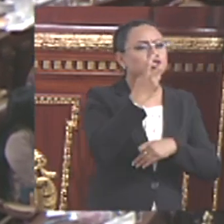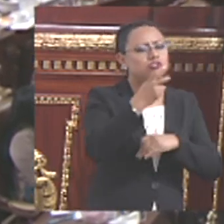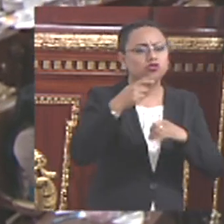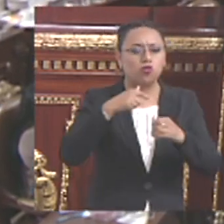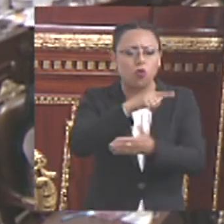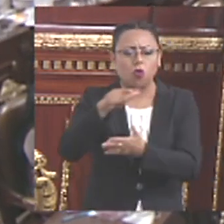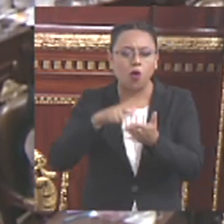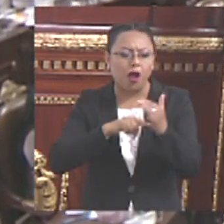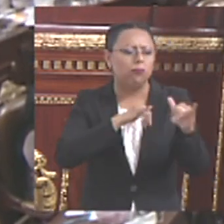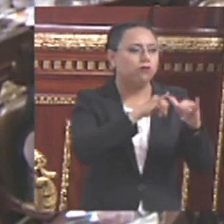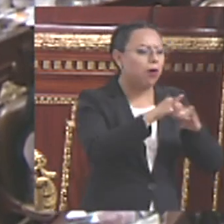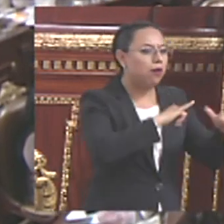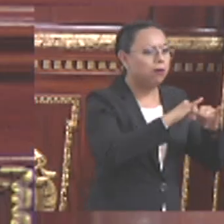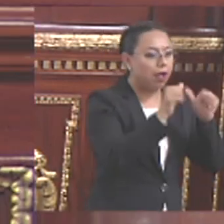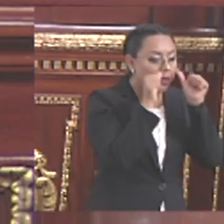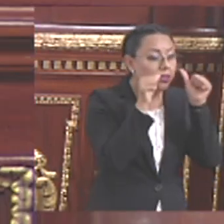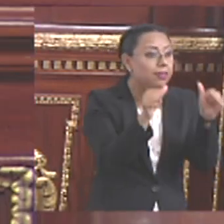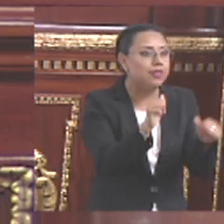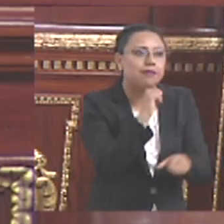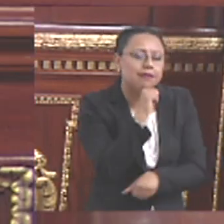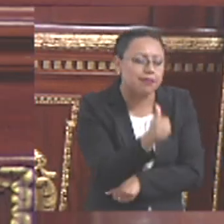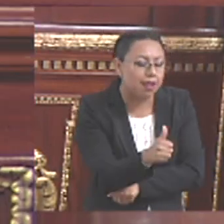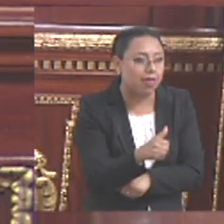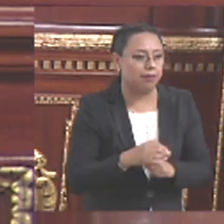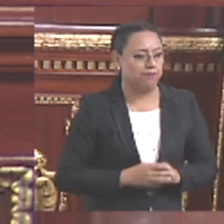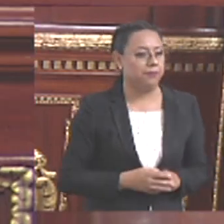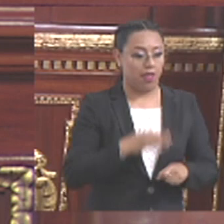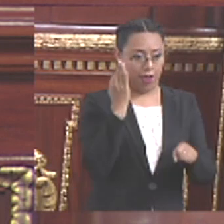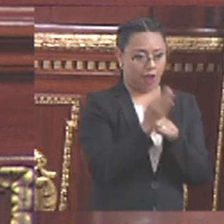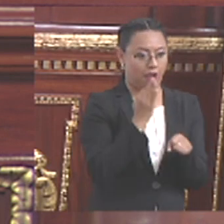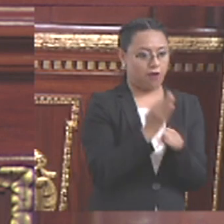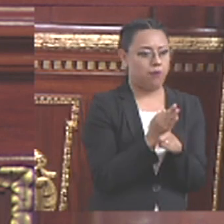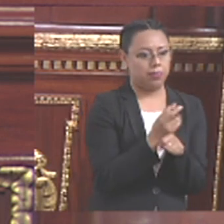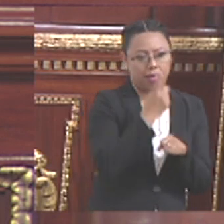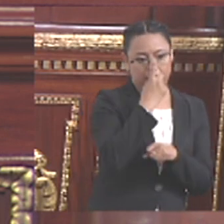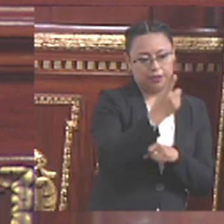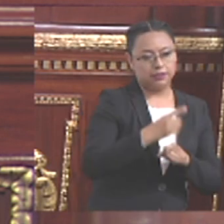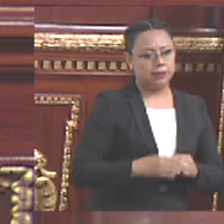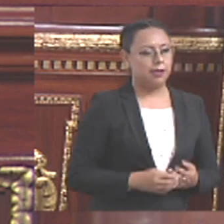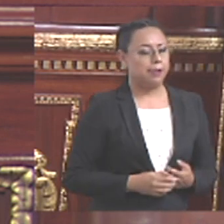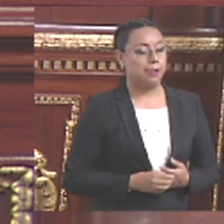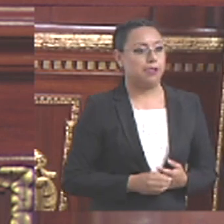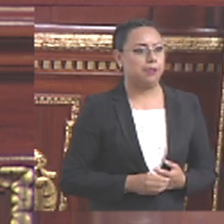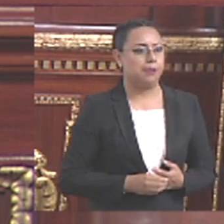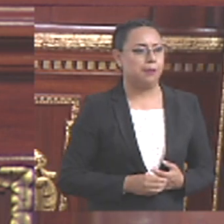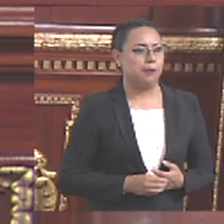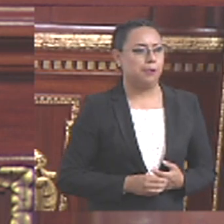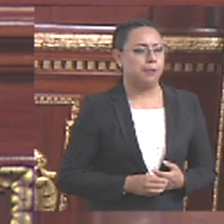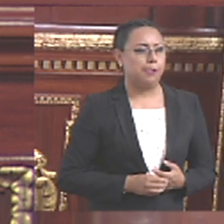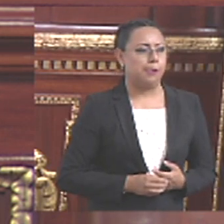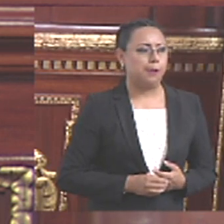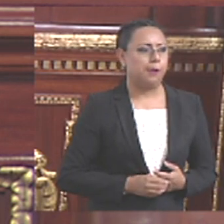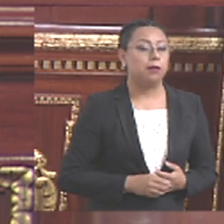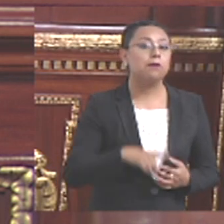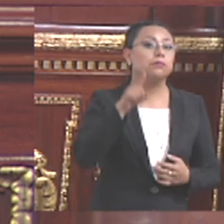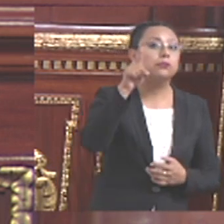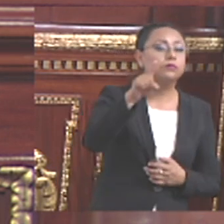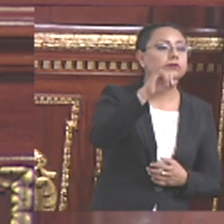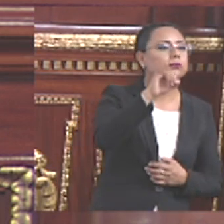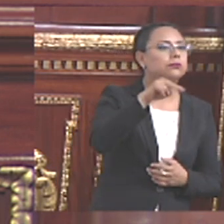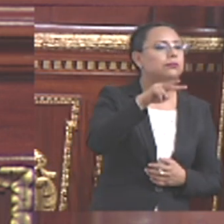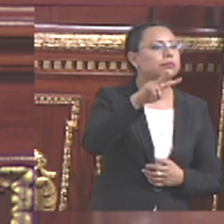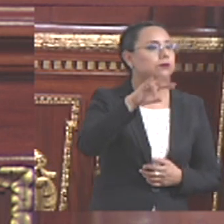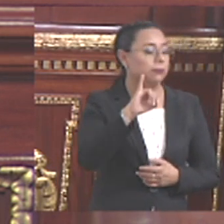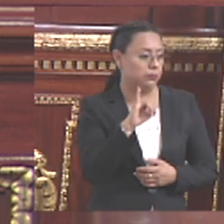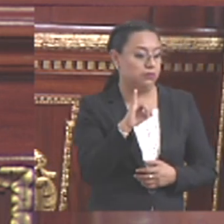y por qué no se ha atendido. Y cuando se dice ahora que en el INVI les van a cobrar para